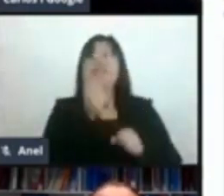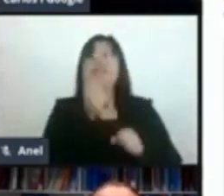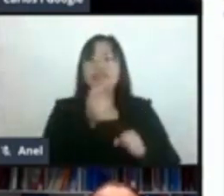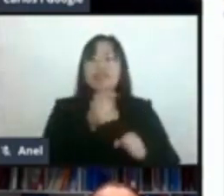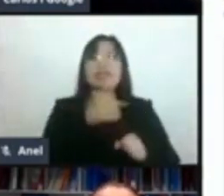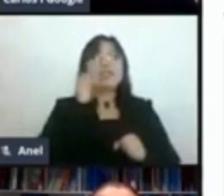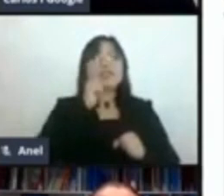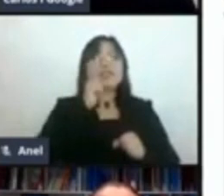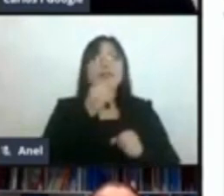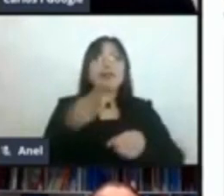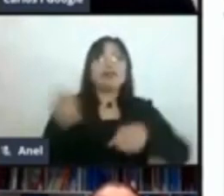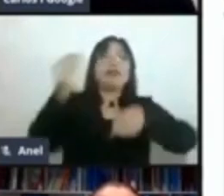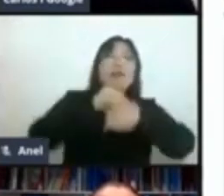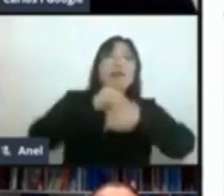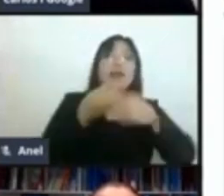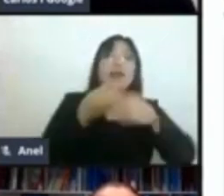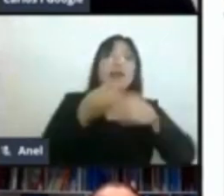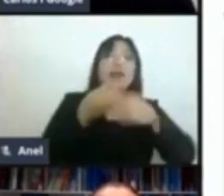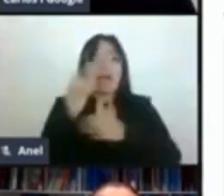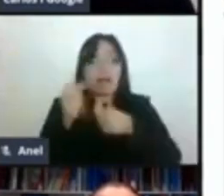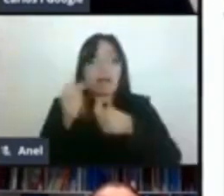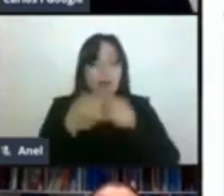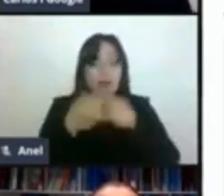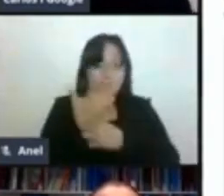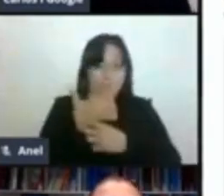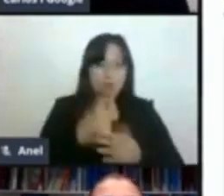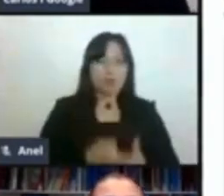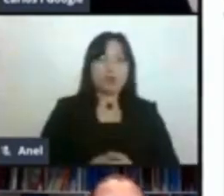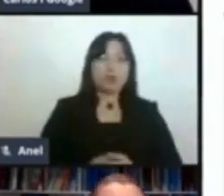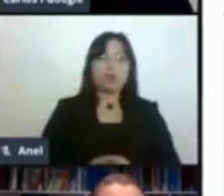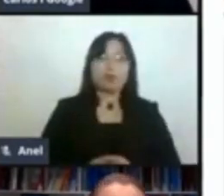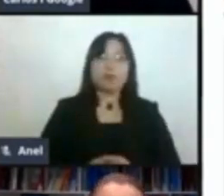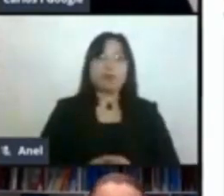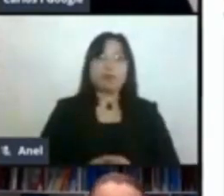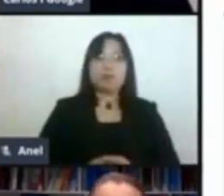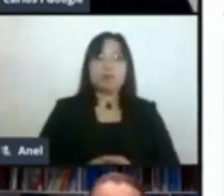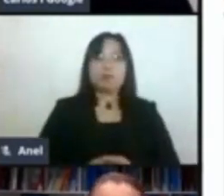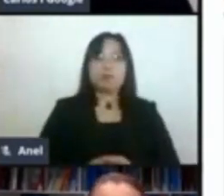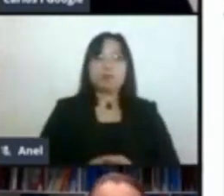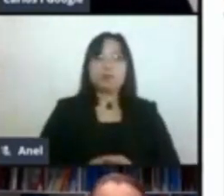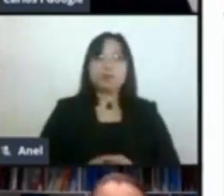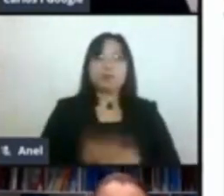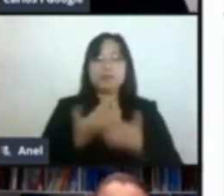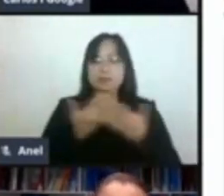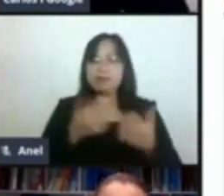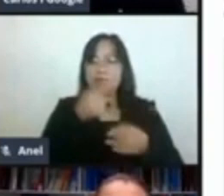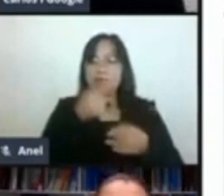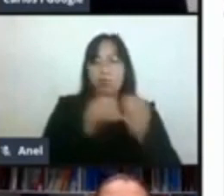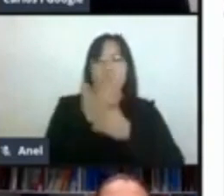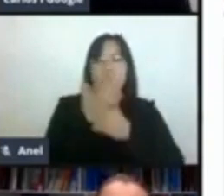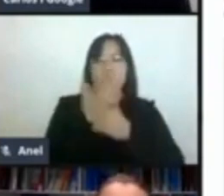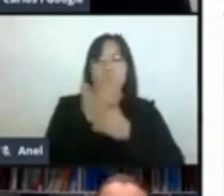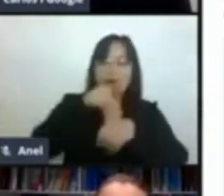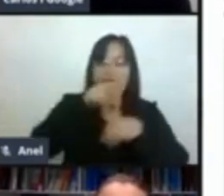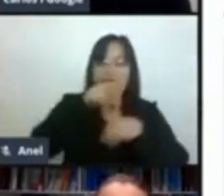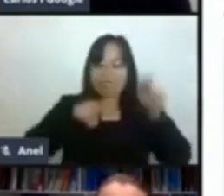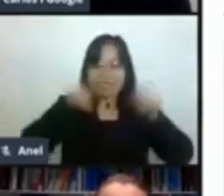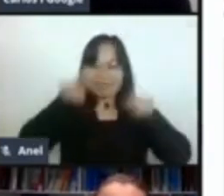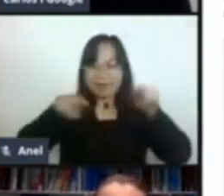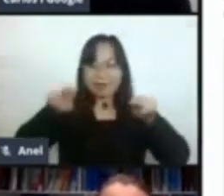al 7 de agosto con imágenes de salvador covarrubias josé luís vázquez noticieros canal